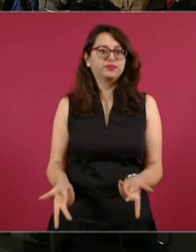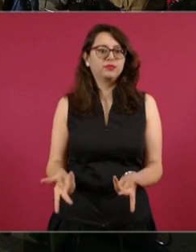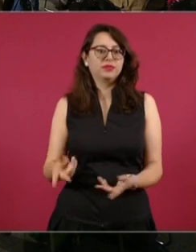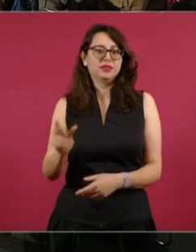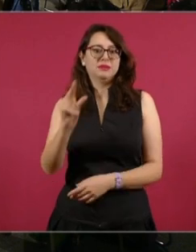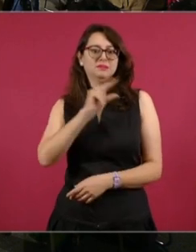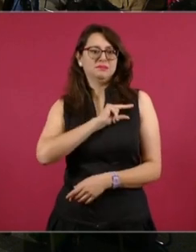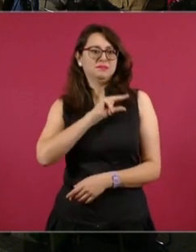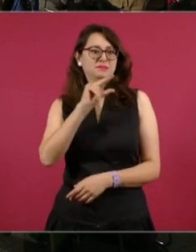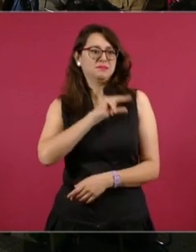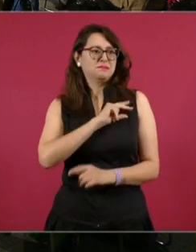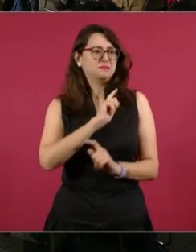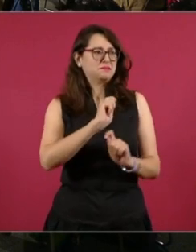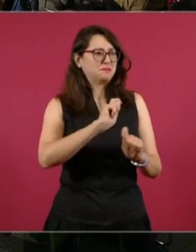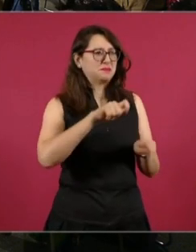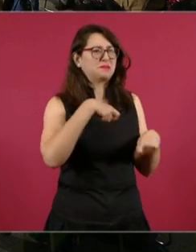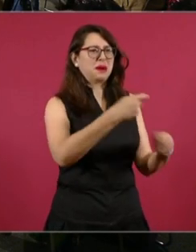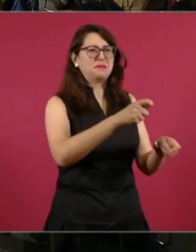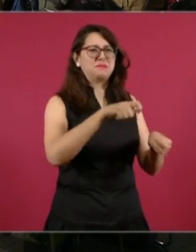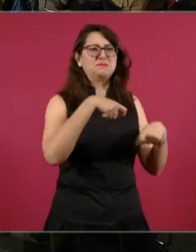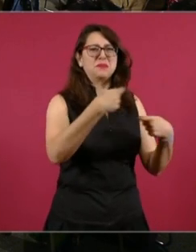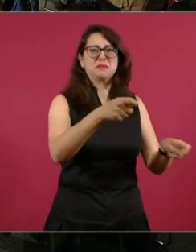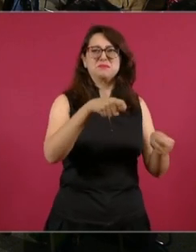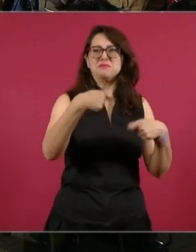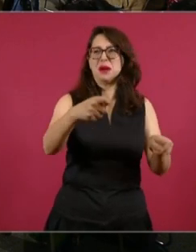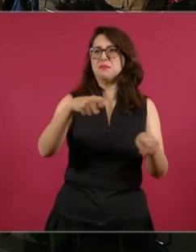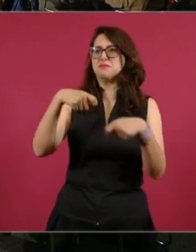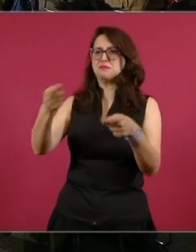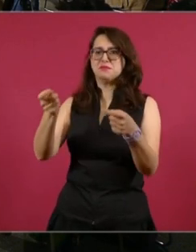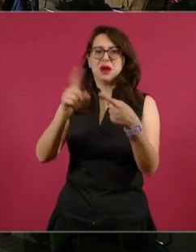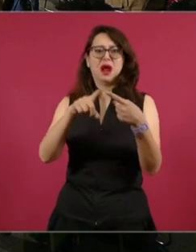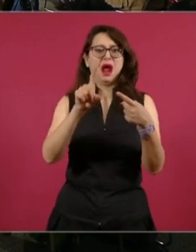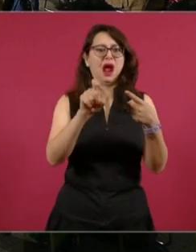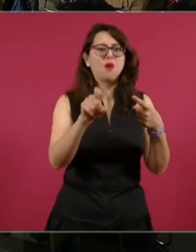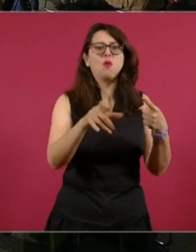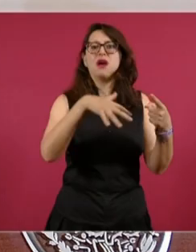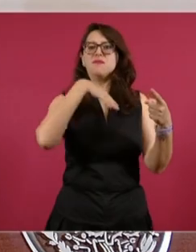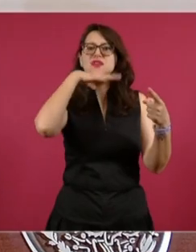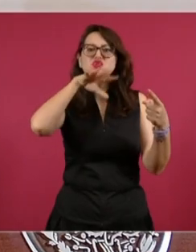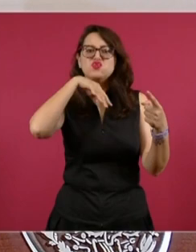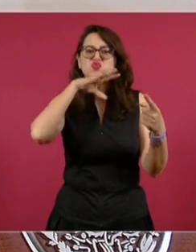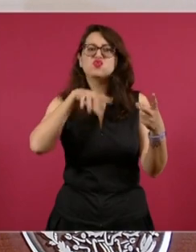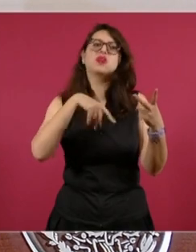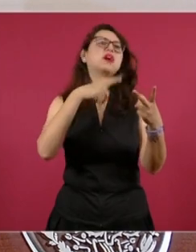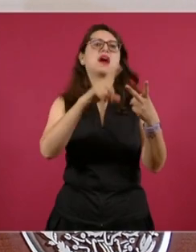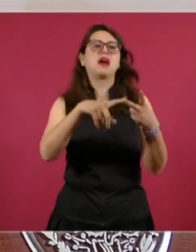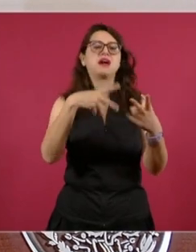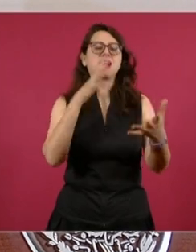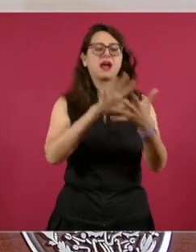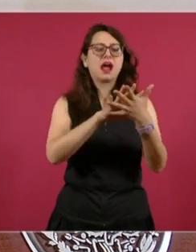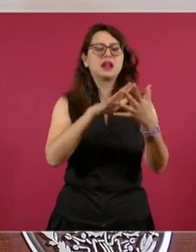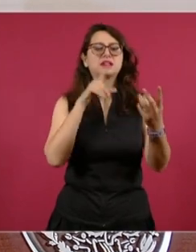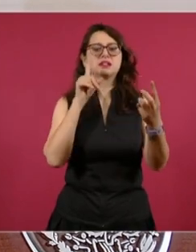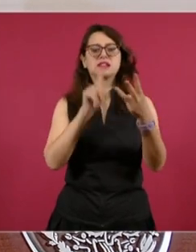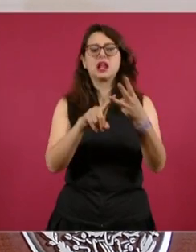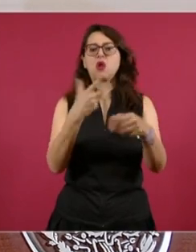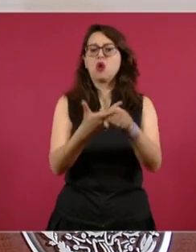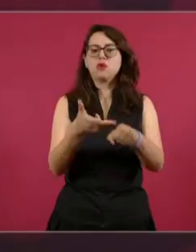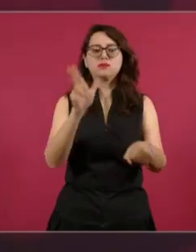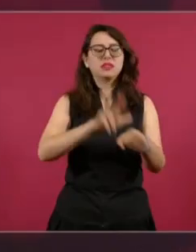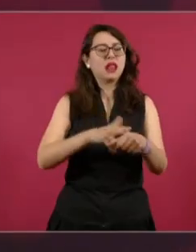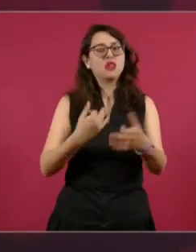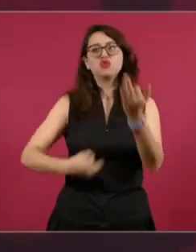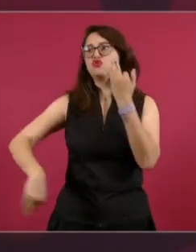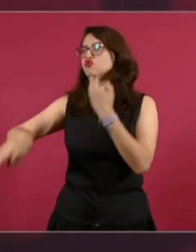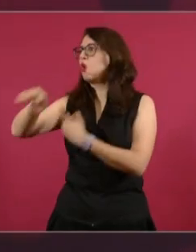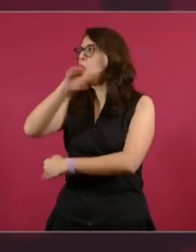privatizado todo, el agua, la basura, las cárceles, los hospitales, todo,